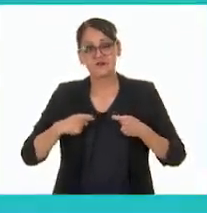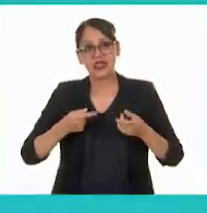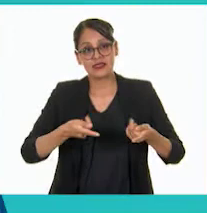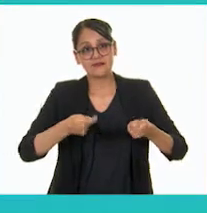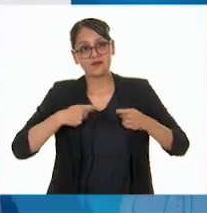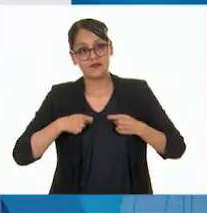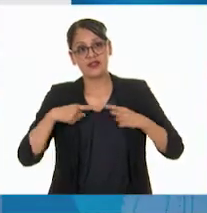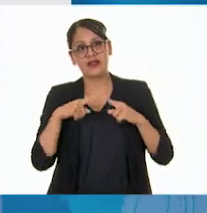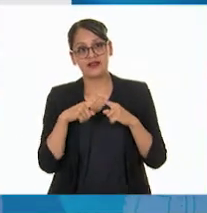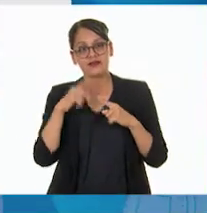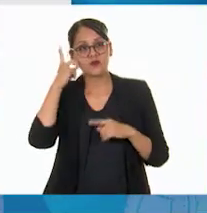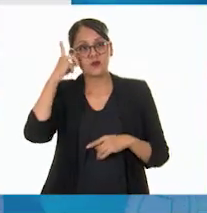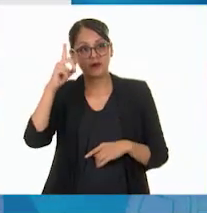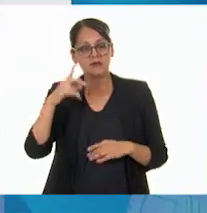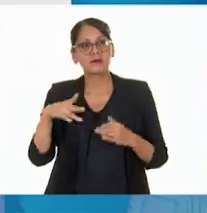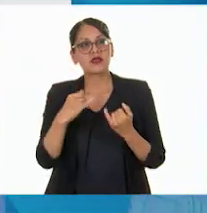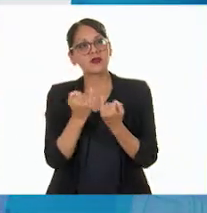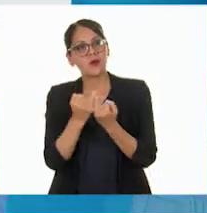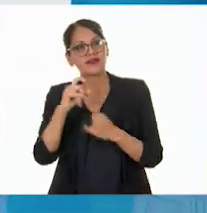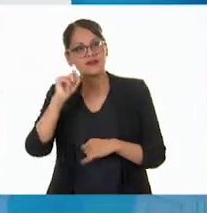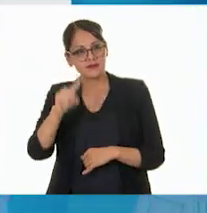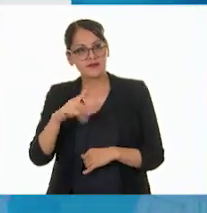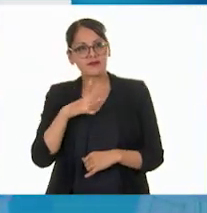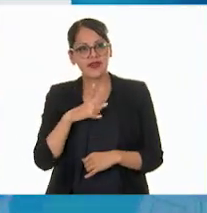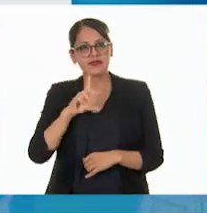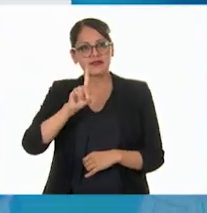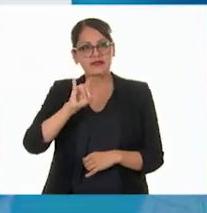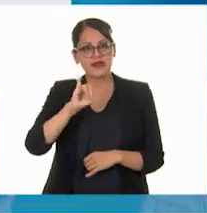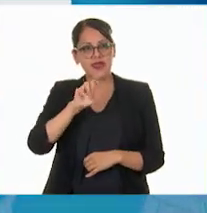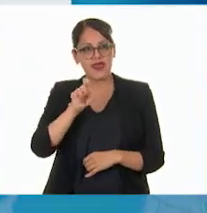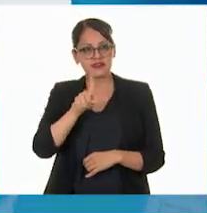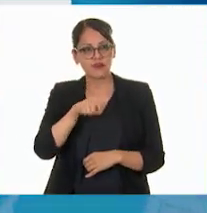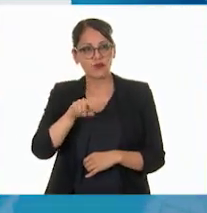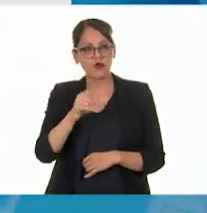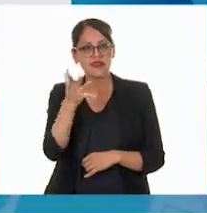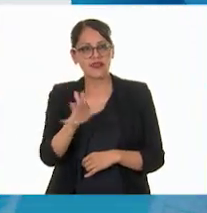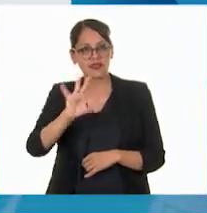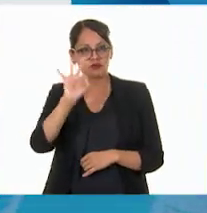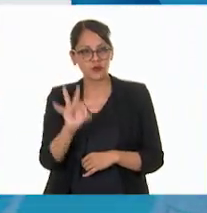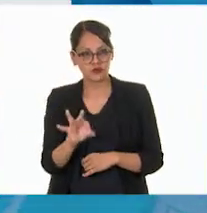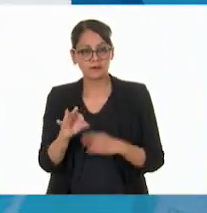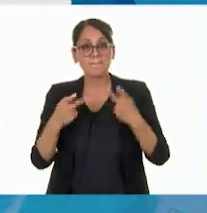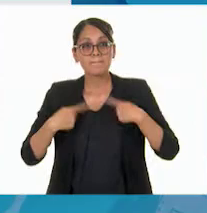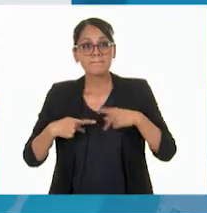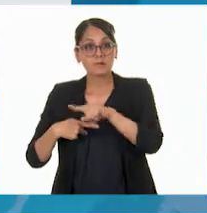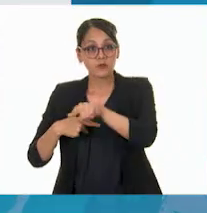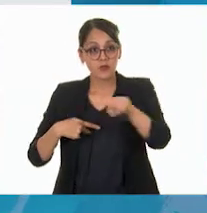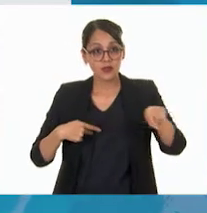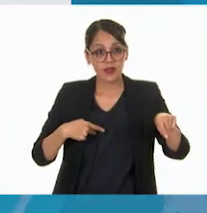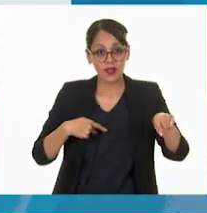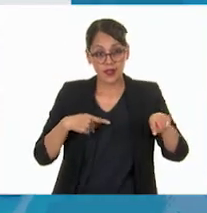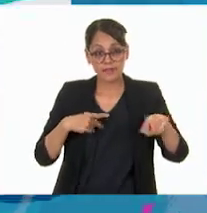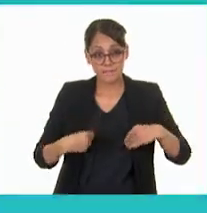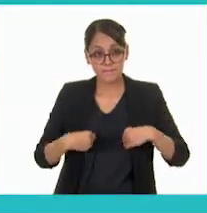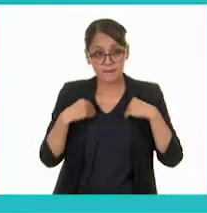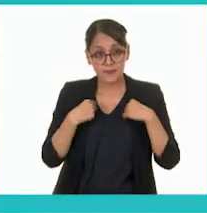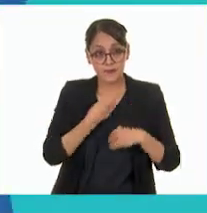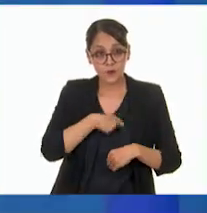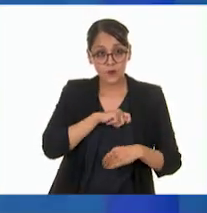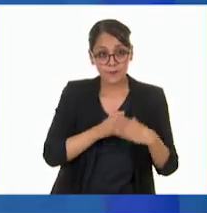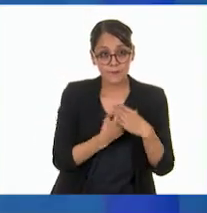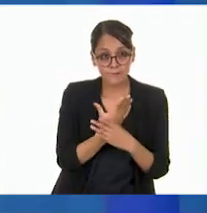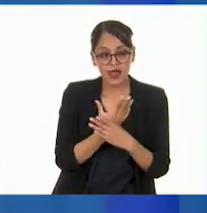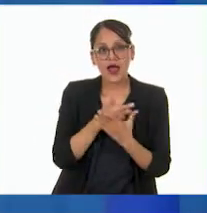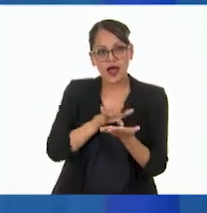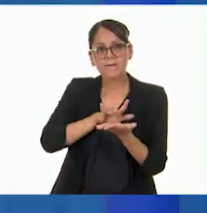eso, también estaba el diezmo, que tenían que pagar todos los habitantes de la Nueva España, o los pagos de los